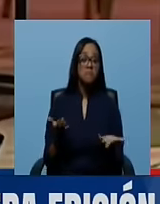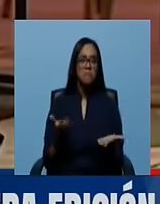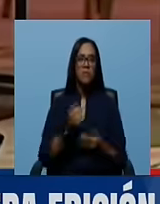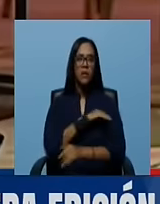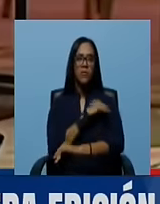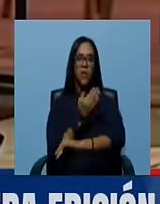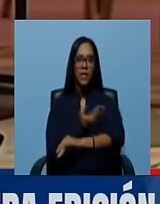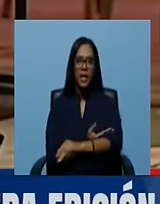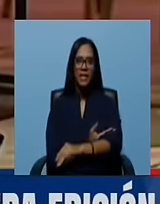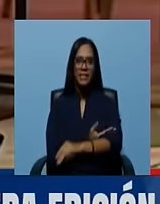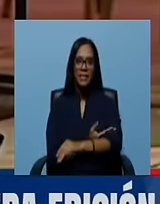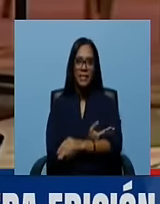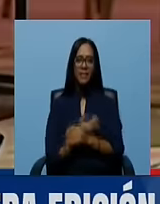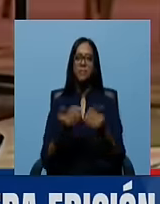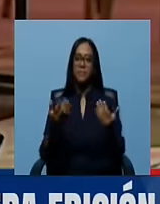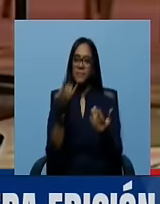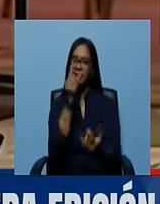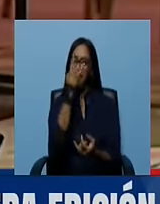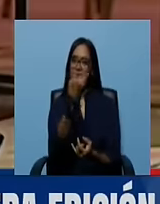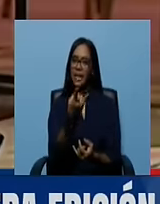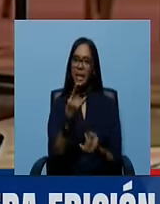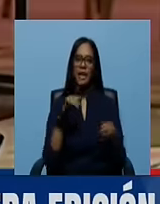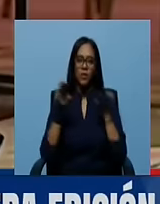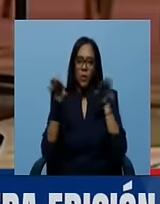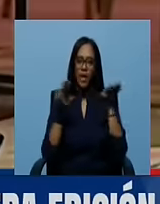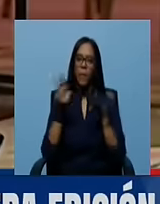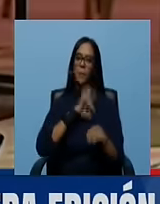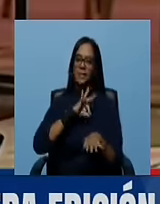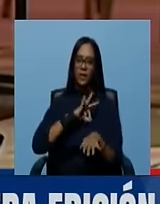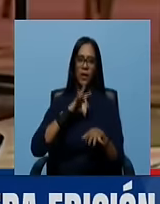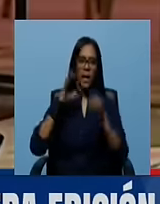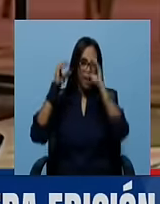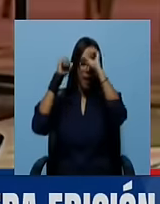fortalecer, atraer el turismo. Señores embajadores,